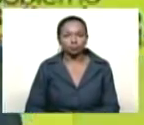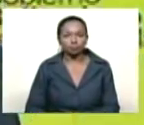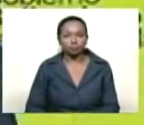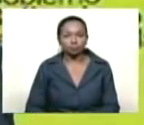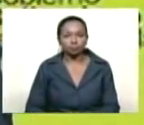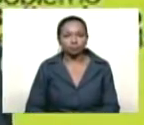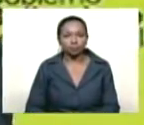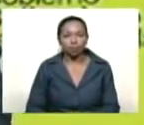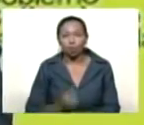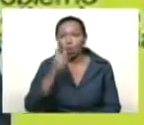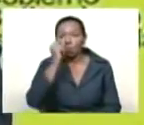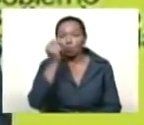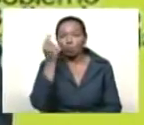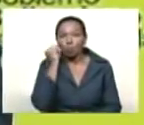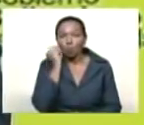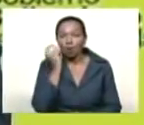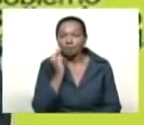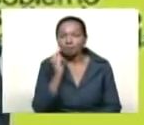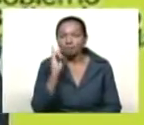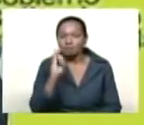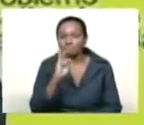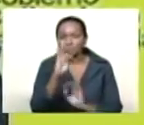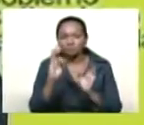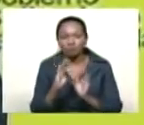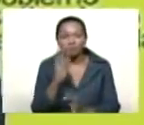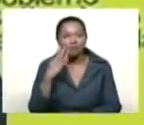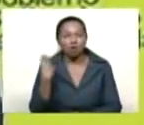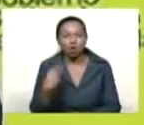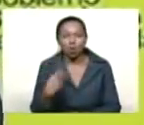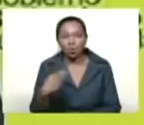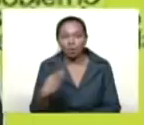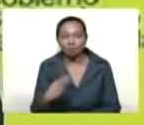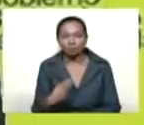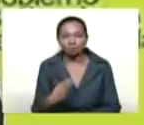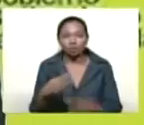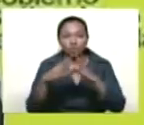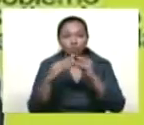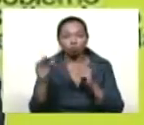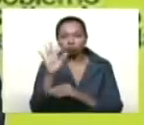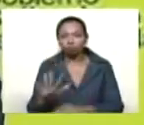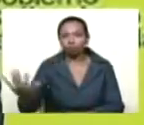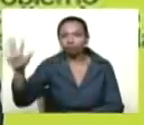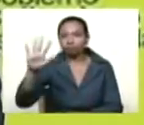de hombres, de mujeres, de jóvenes en todo el país,